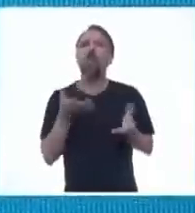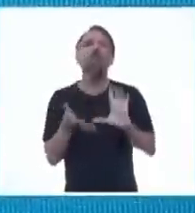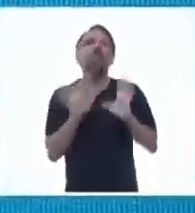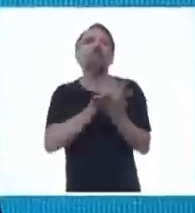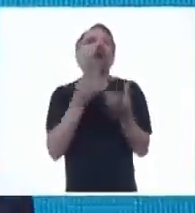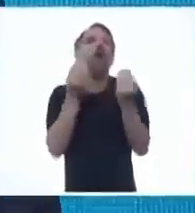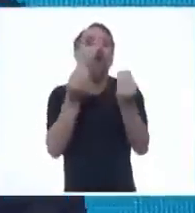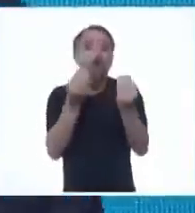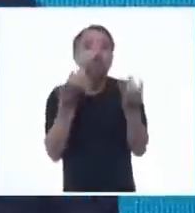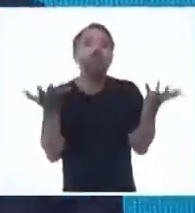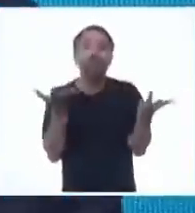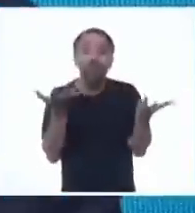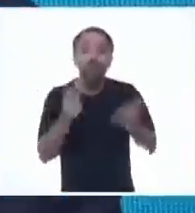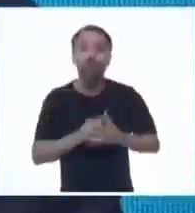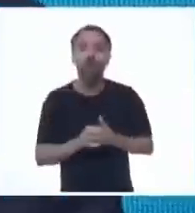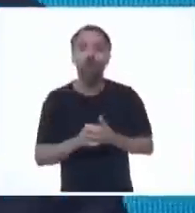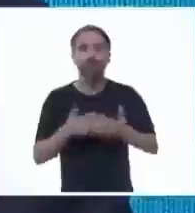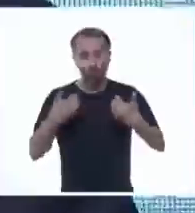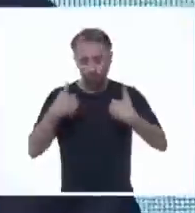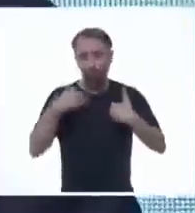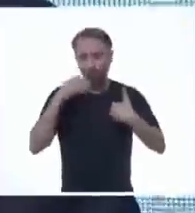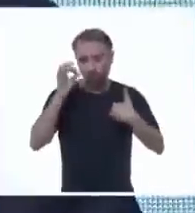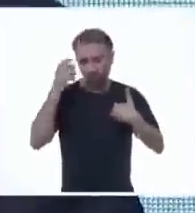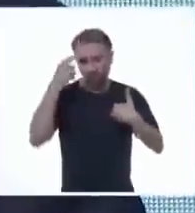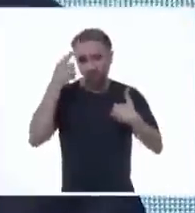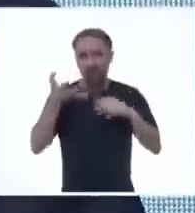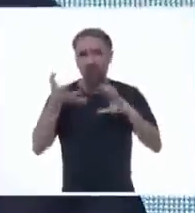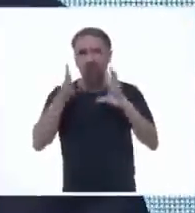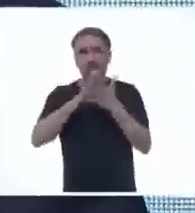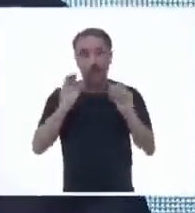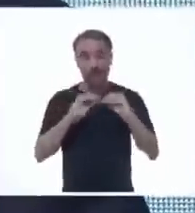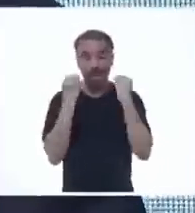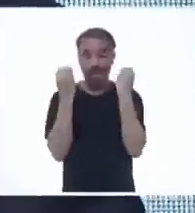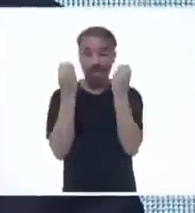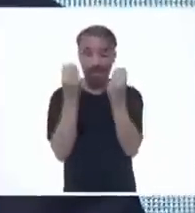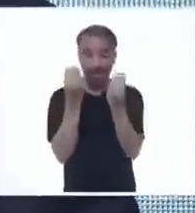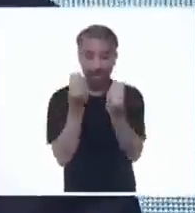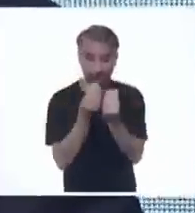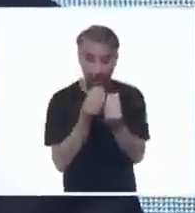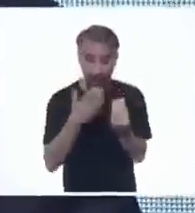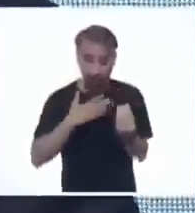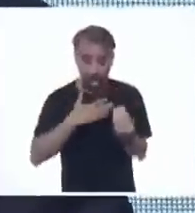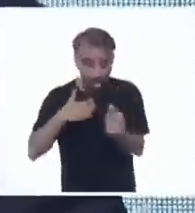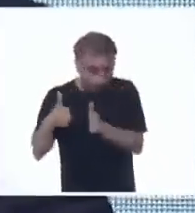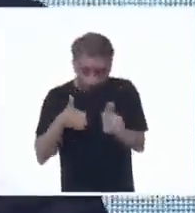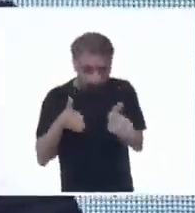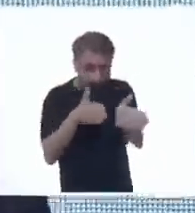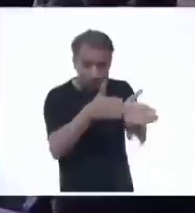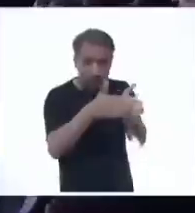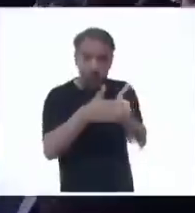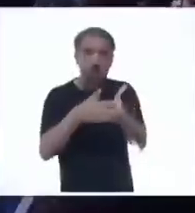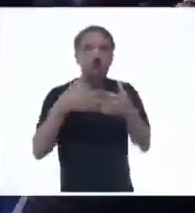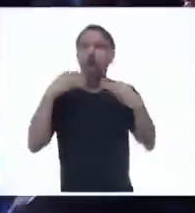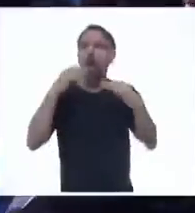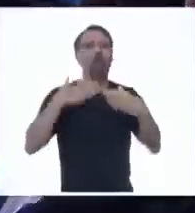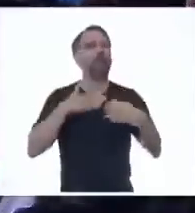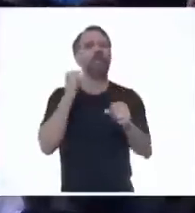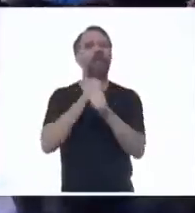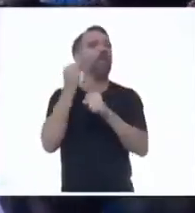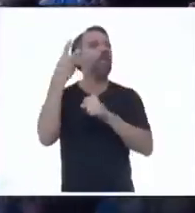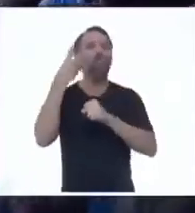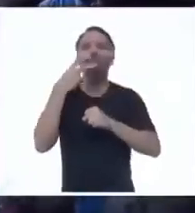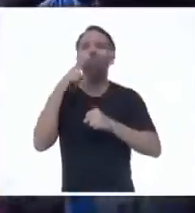Y de alguna manera, el resultado de ese mandato me obliga a trabajar el doble